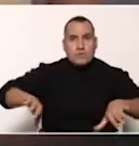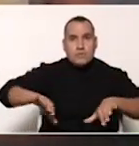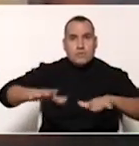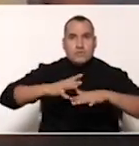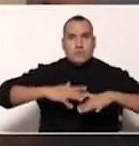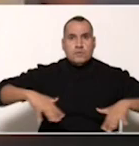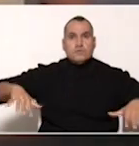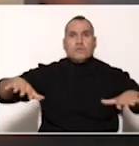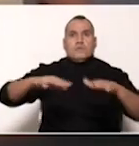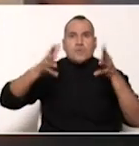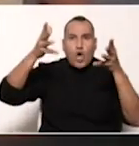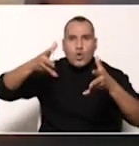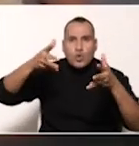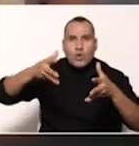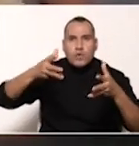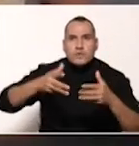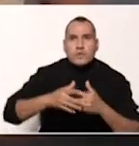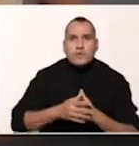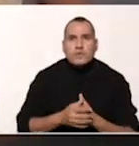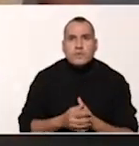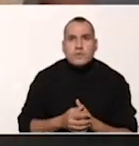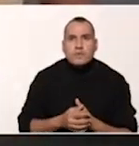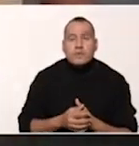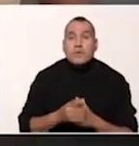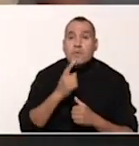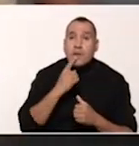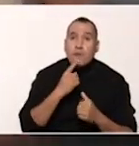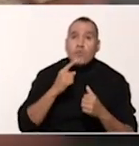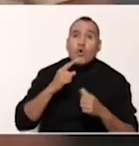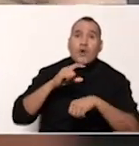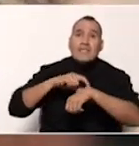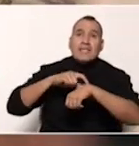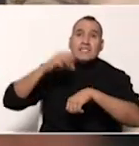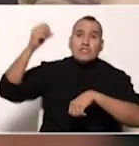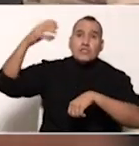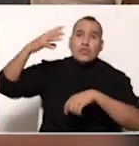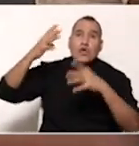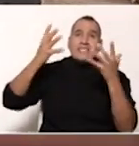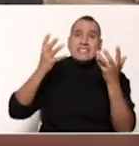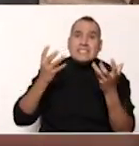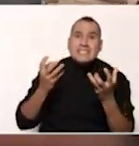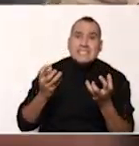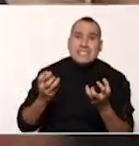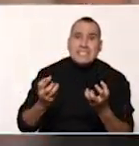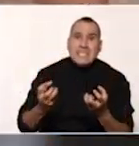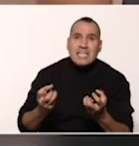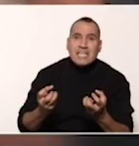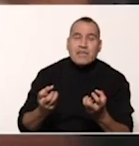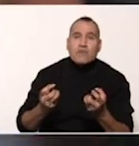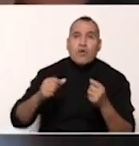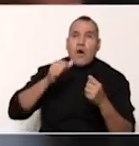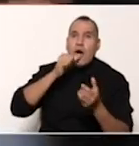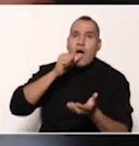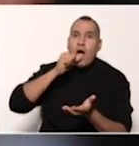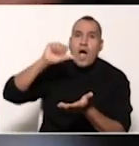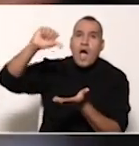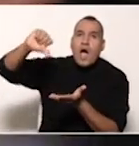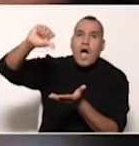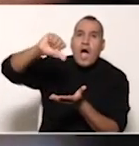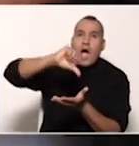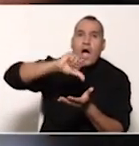duración. Cuando haya mucho sol o en época de sequía, tapar el área con una malla semisombra, hojas